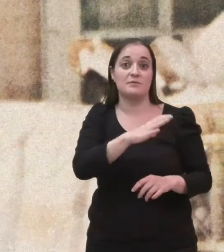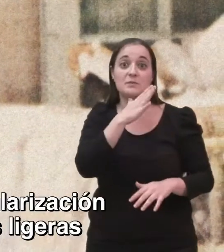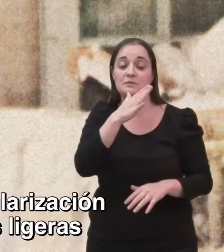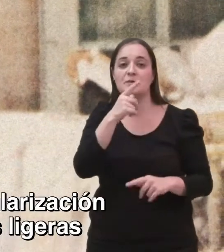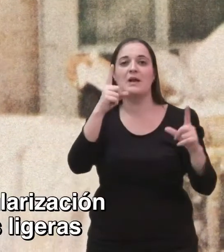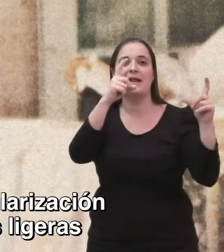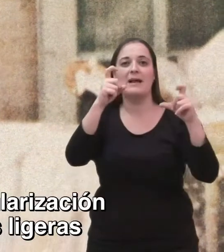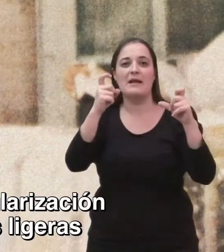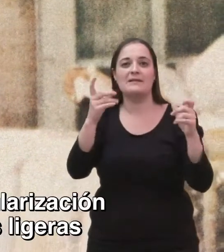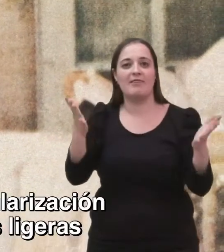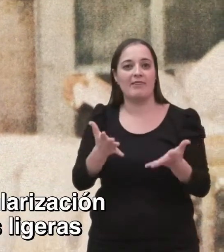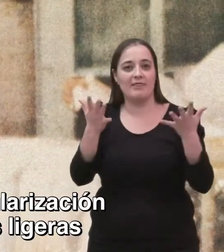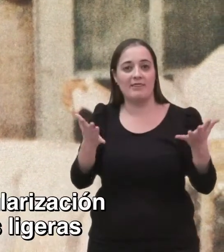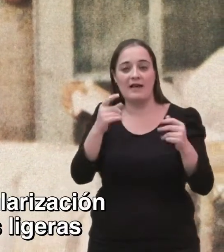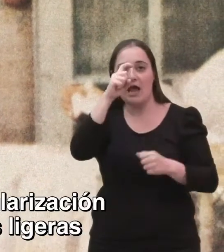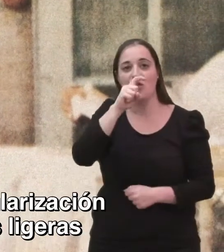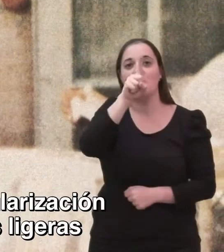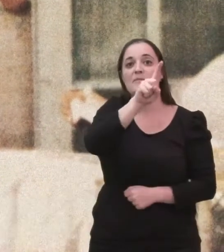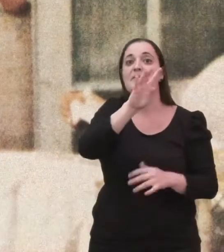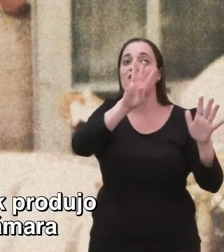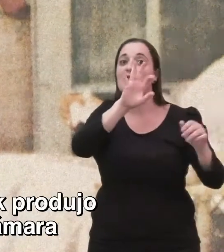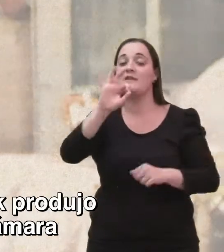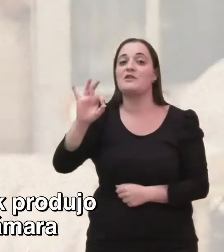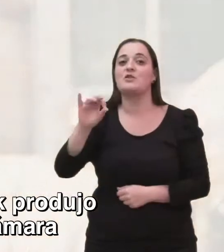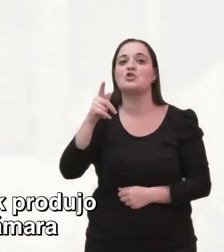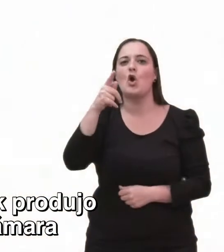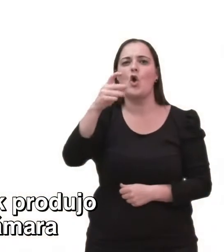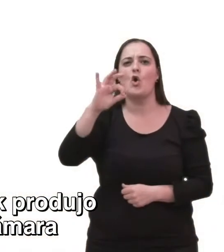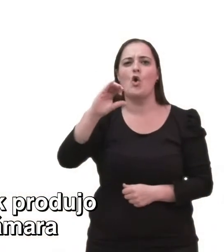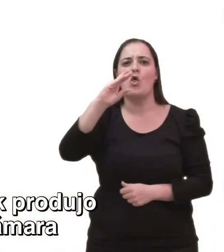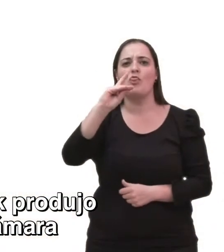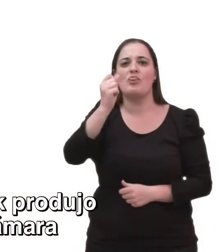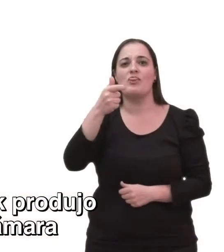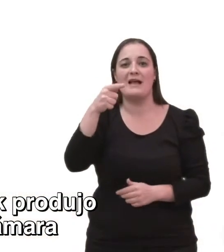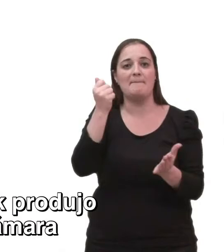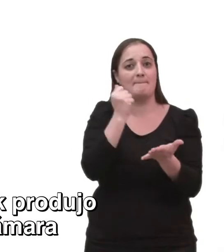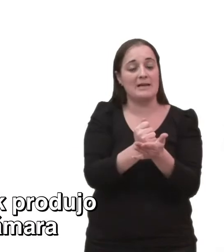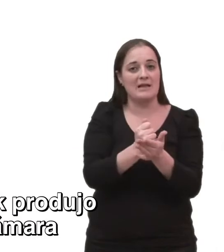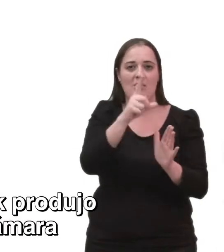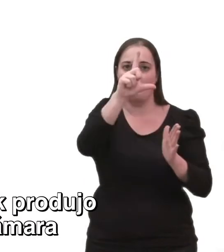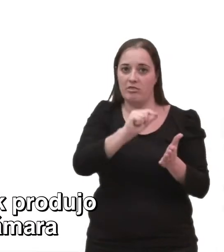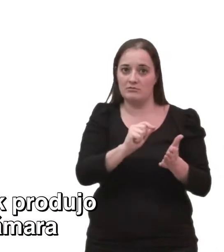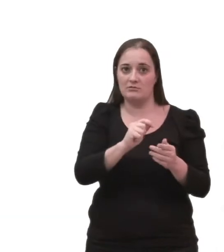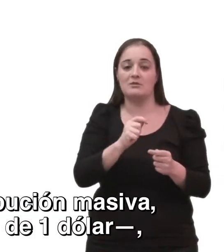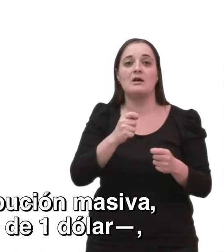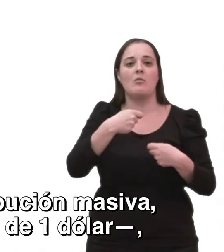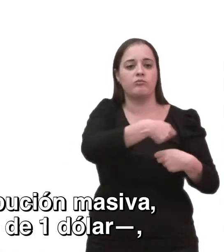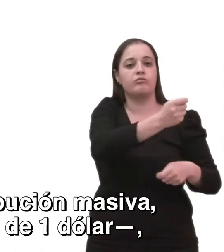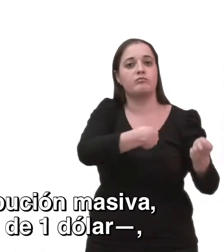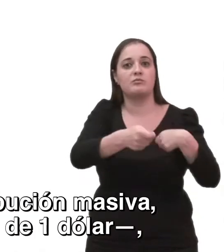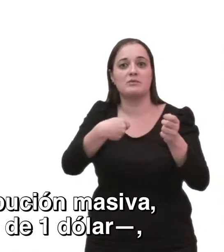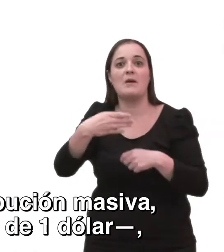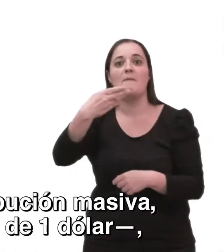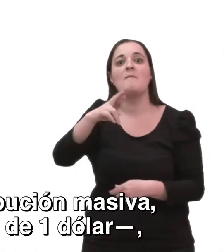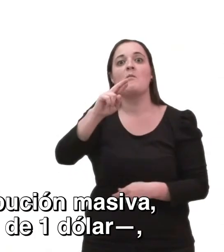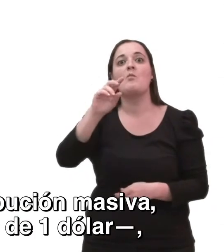quienes, gracias a la popularización de las cámaras ligeras, en 1900, Kodak produjo la primera cámara de bajo costo y